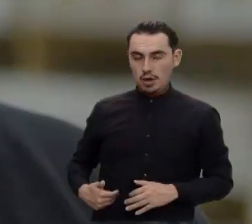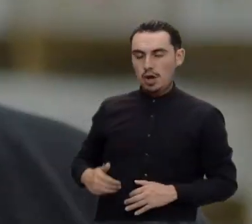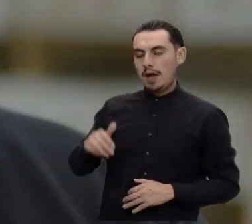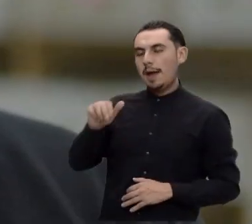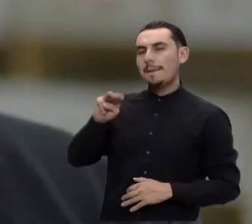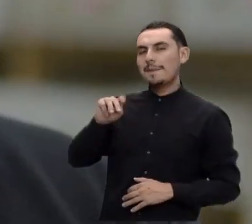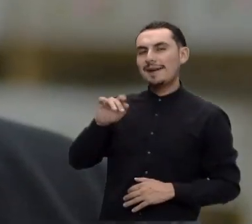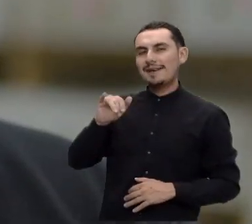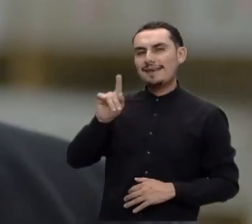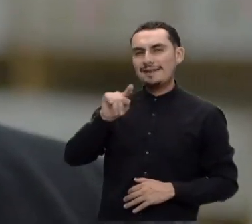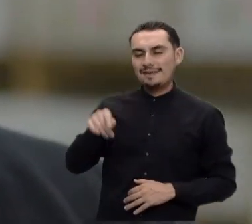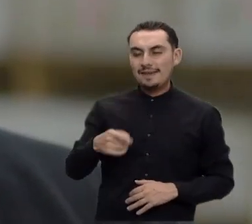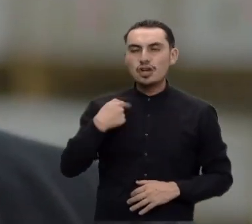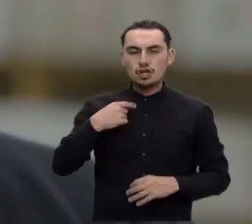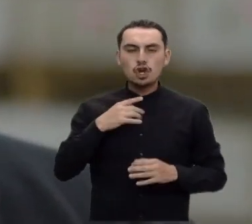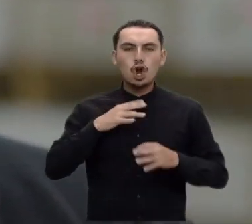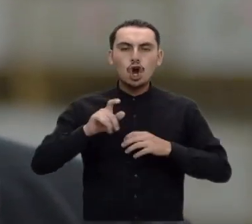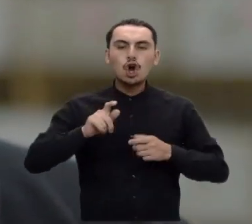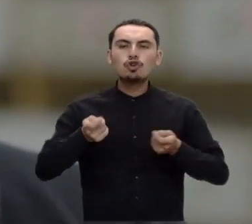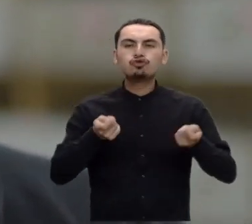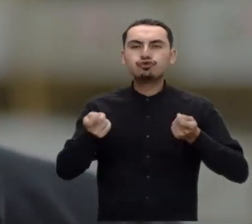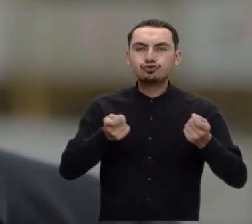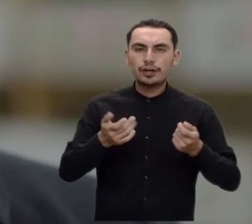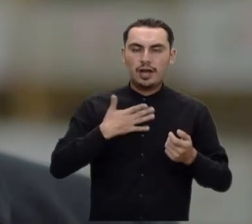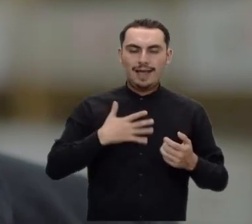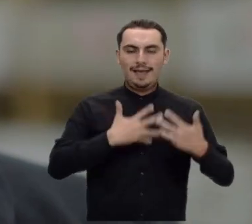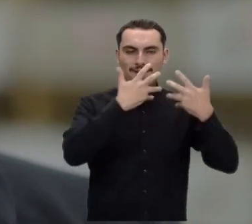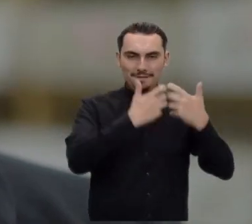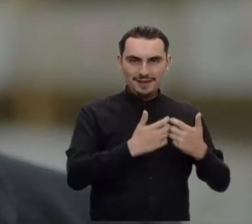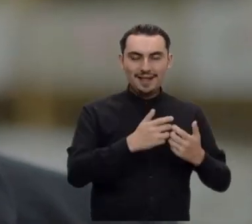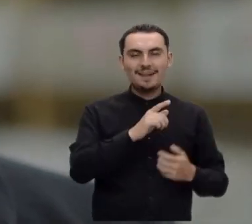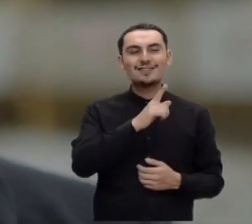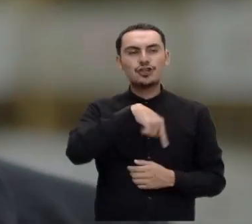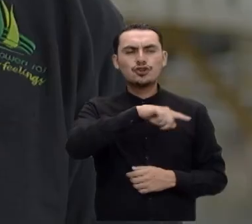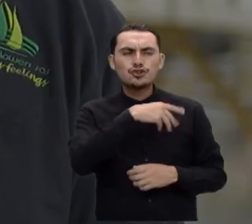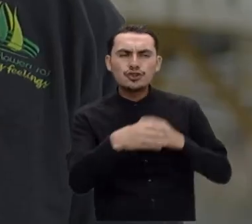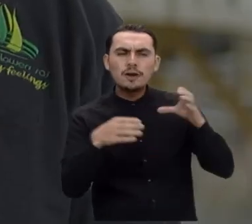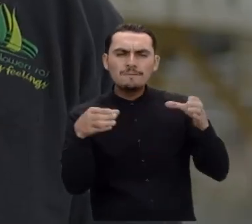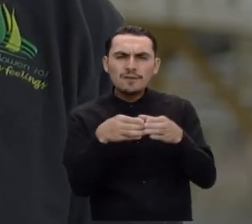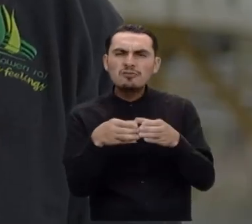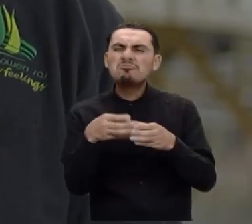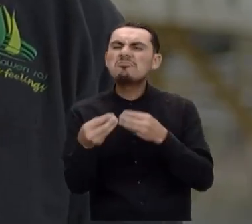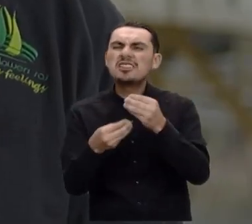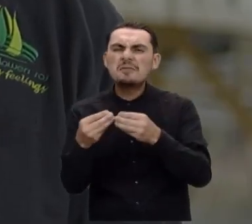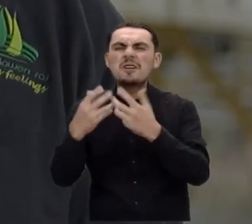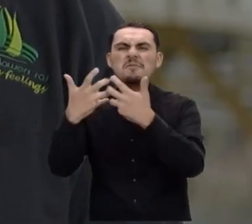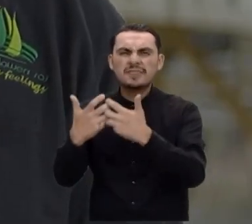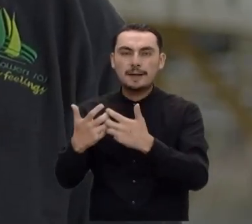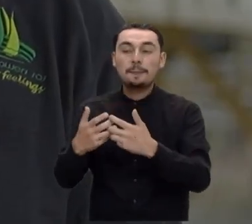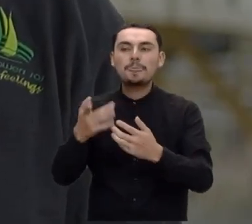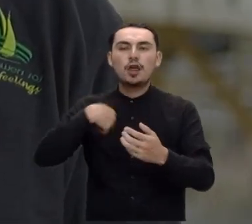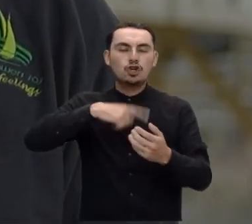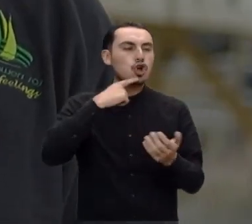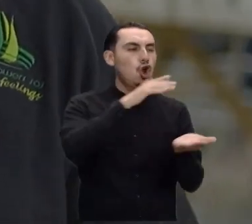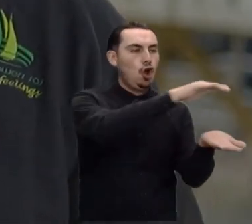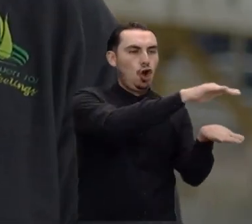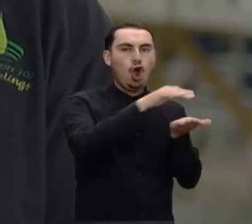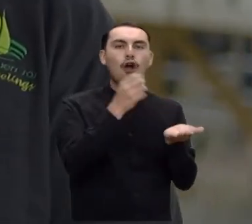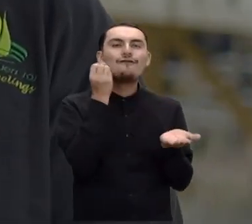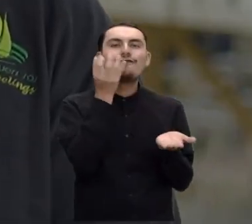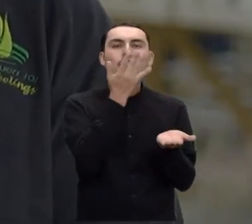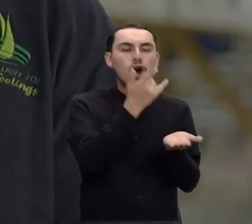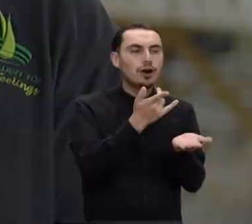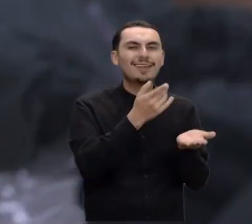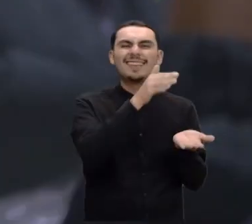Mi nombre es Matías Biosca y soy el administrador de la empresa Begon y Maflower. Acá lo que hacemos es comercializar.